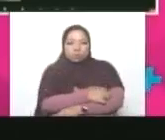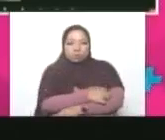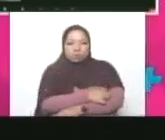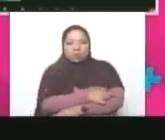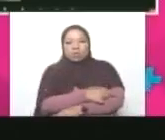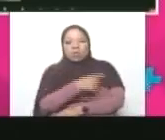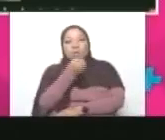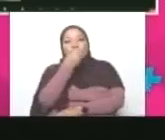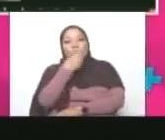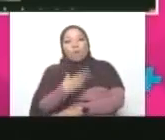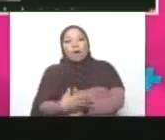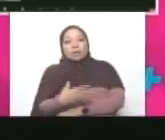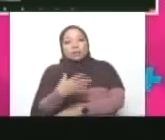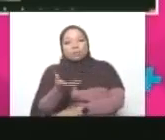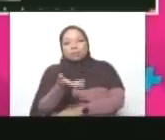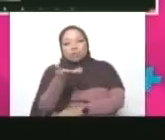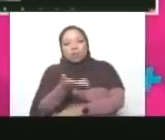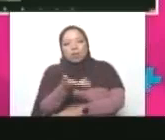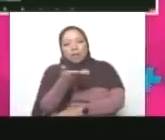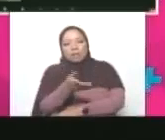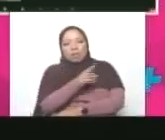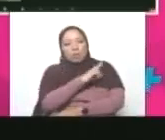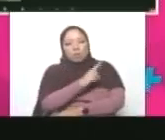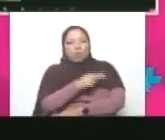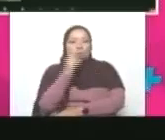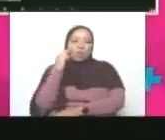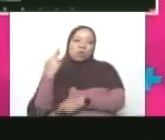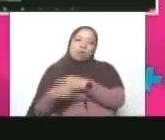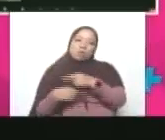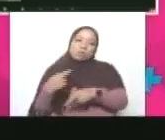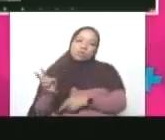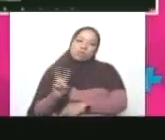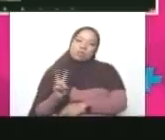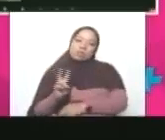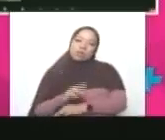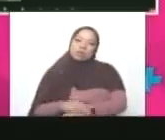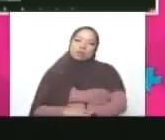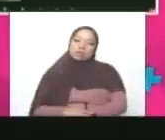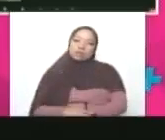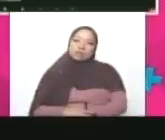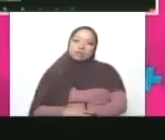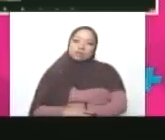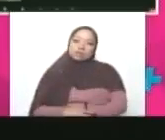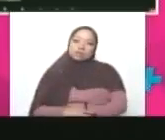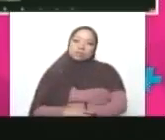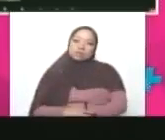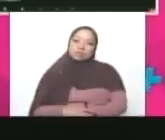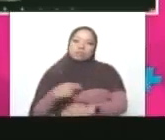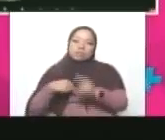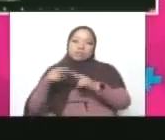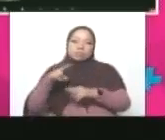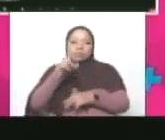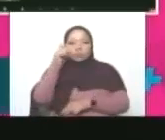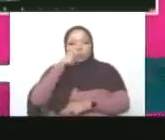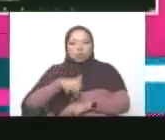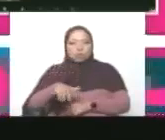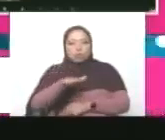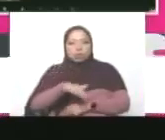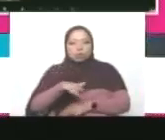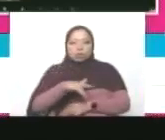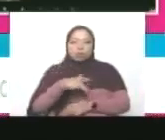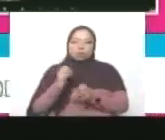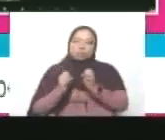momento estelar de las fuerzas bolivarianas y revolucionarias del país. Y ese momento lo ha construido el pueblo con